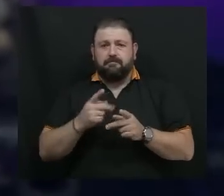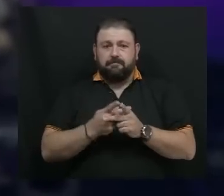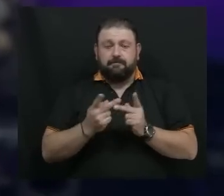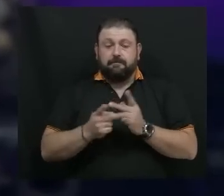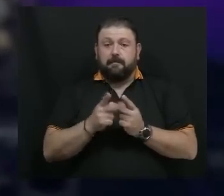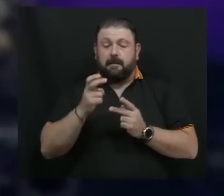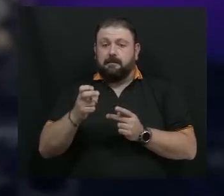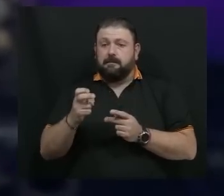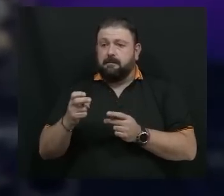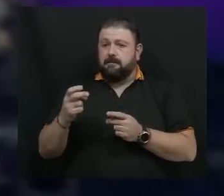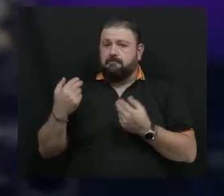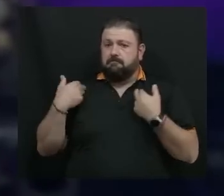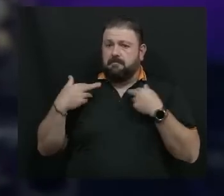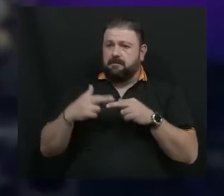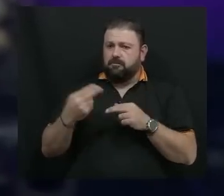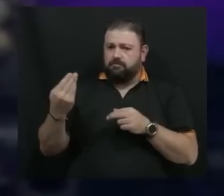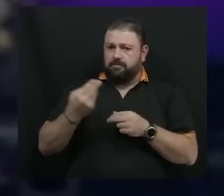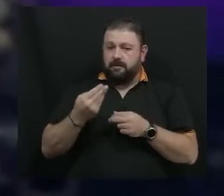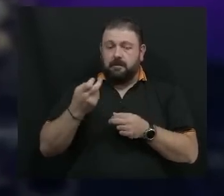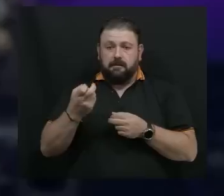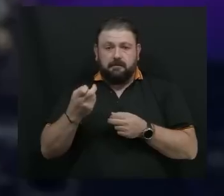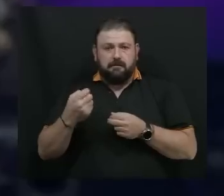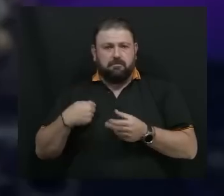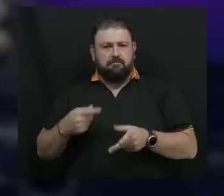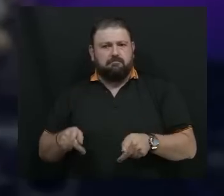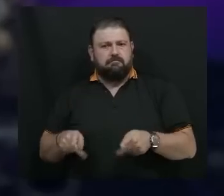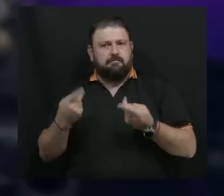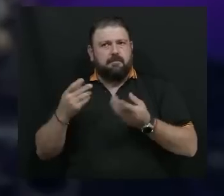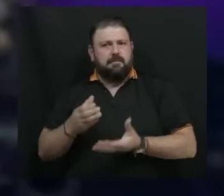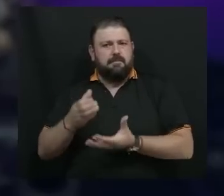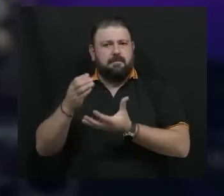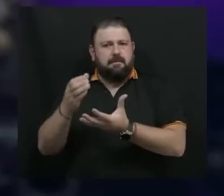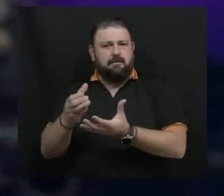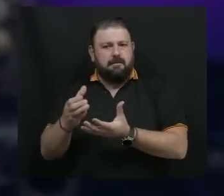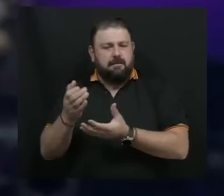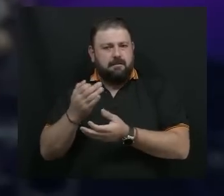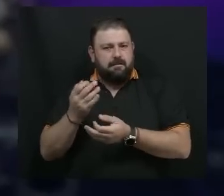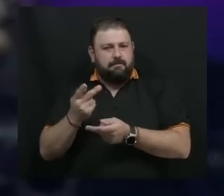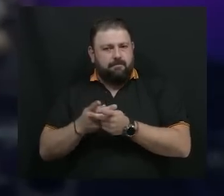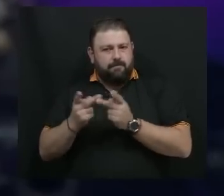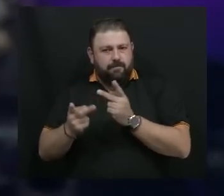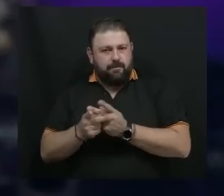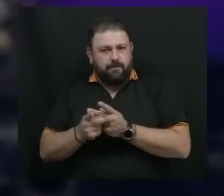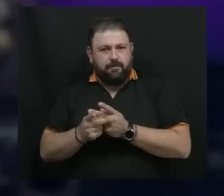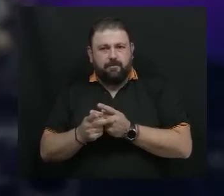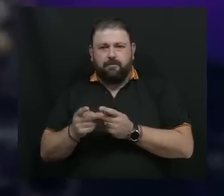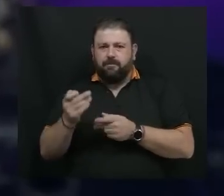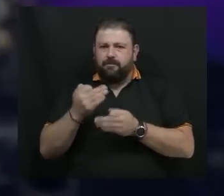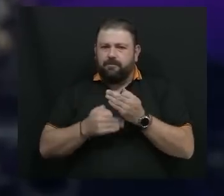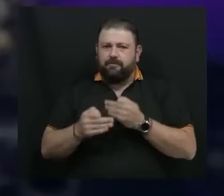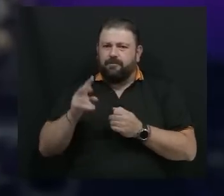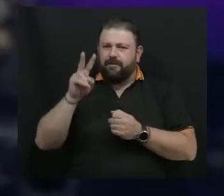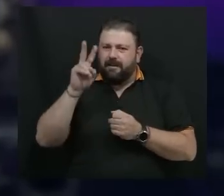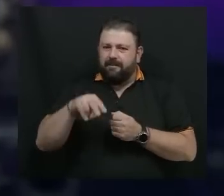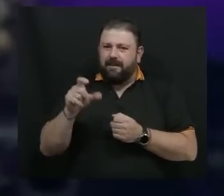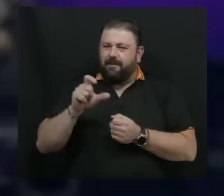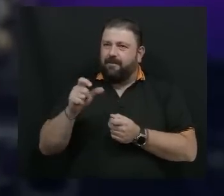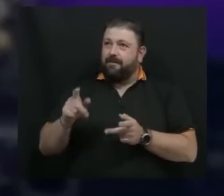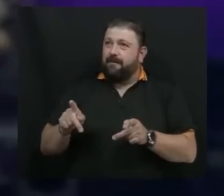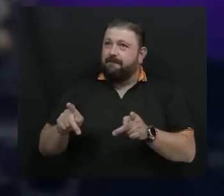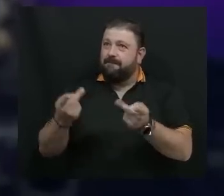venta. Cuando yo vendo esos productos y me queda todo ese dinero en el bolsillo, en la bolsa, como dicen acá, ¿cómo se siente uno con dinero en la